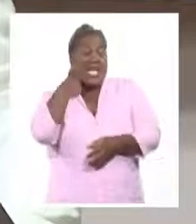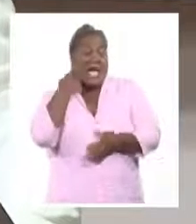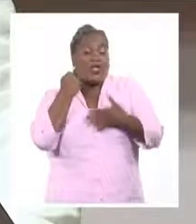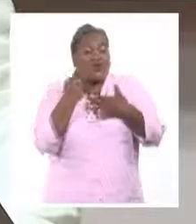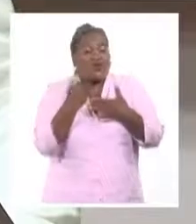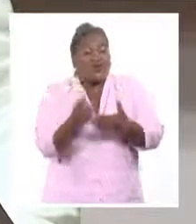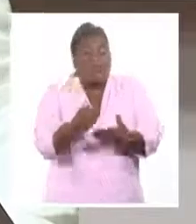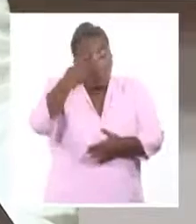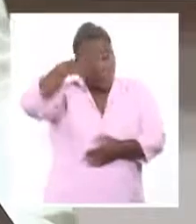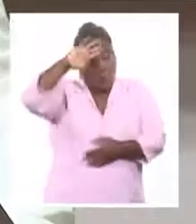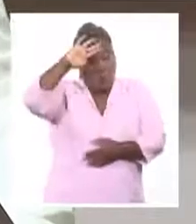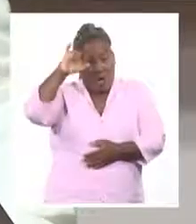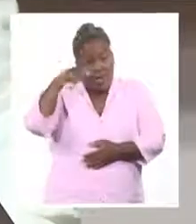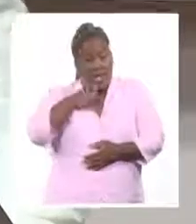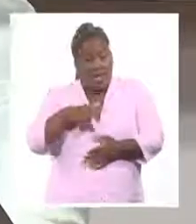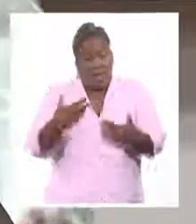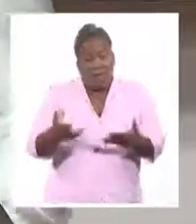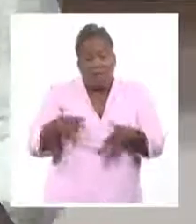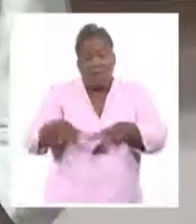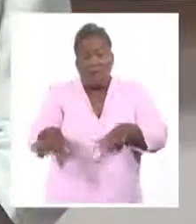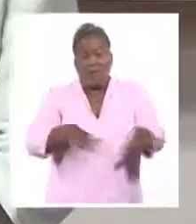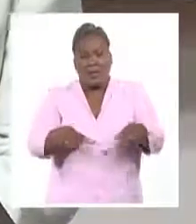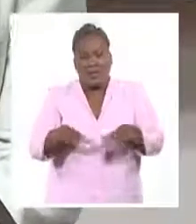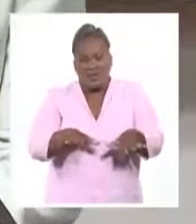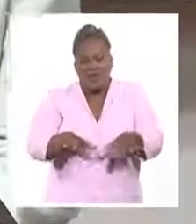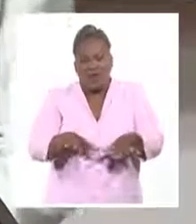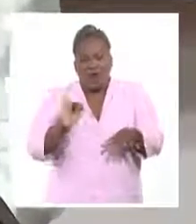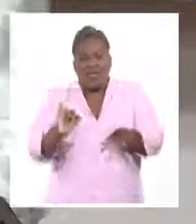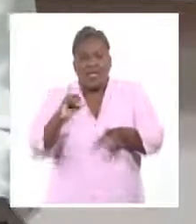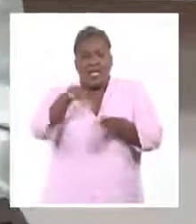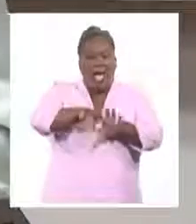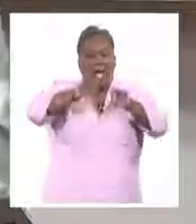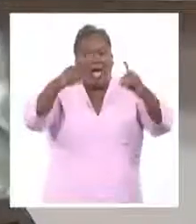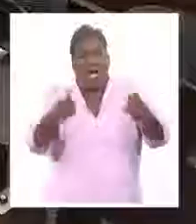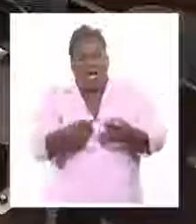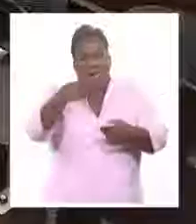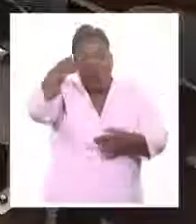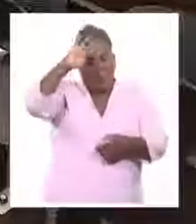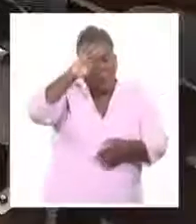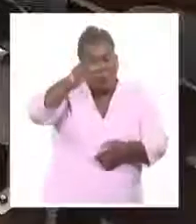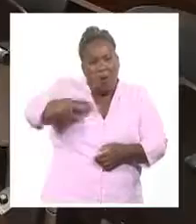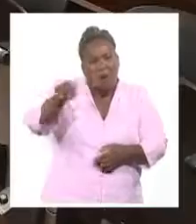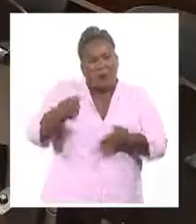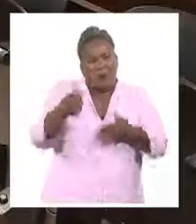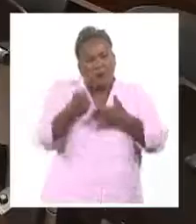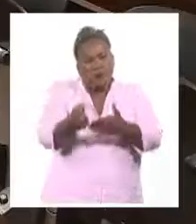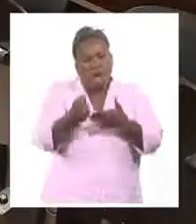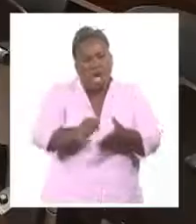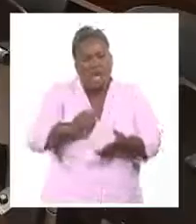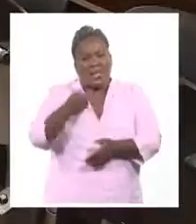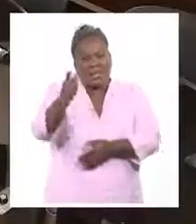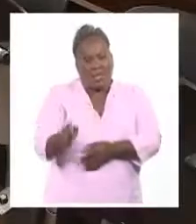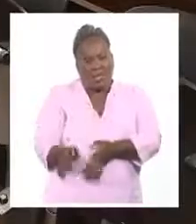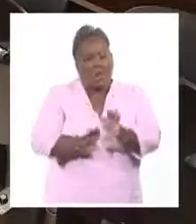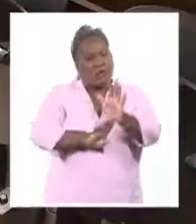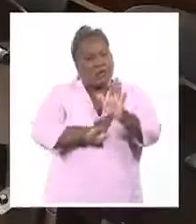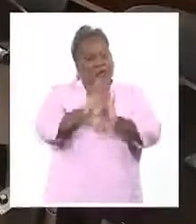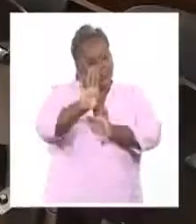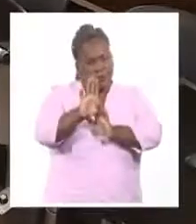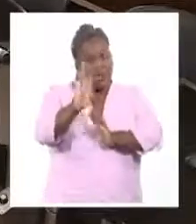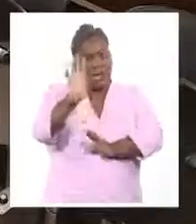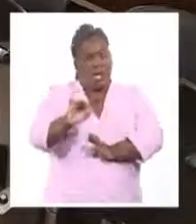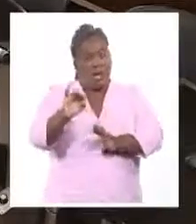nación, como la formación integral de nuestros ciudadanos o la contribución del arte a la sociedad. Hablo, por supuesto, de la